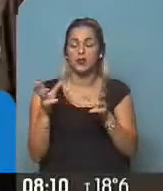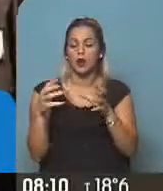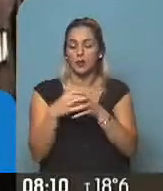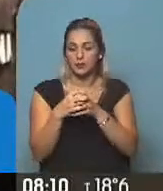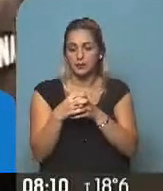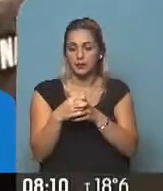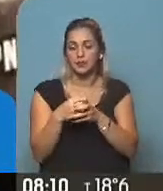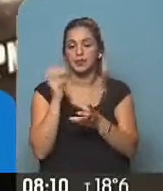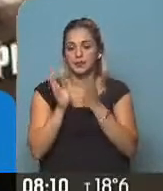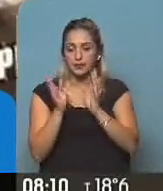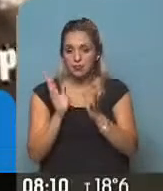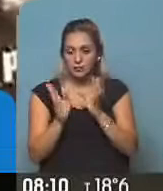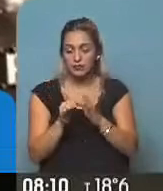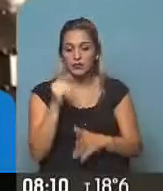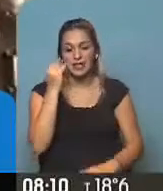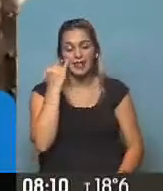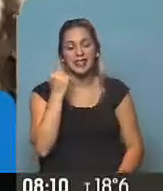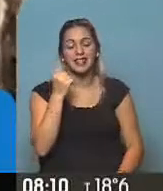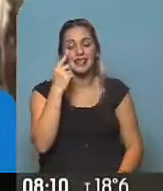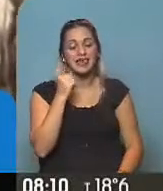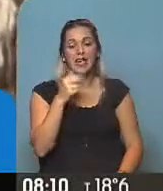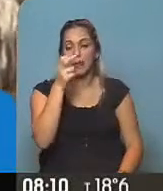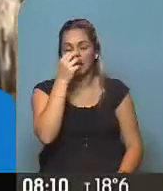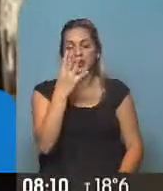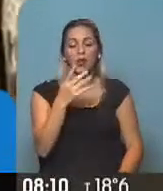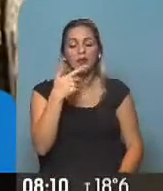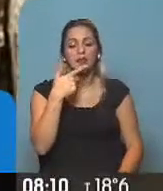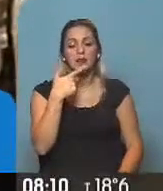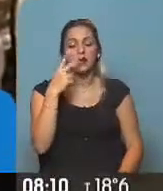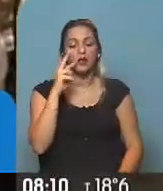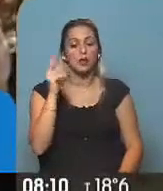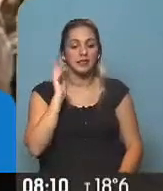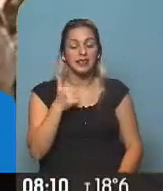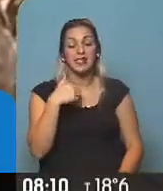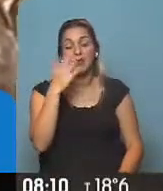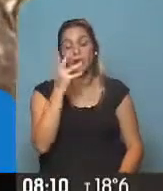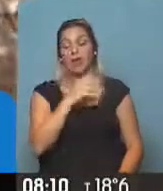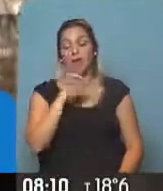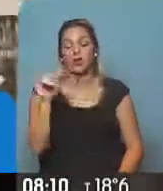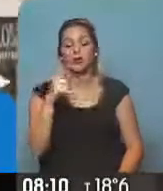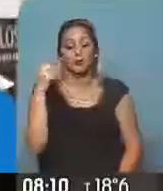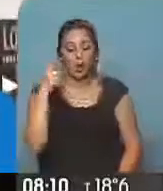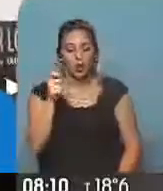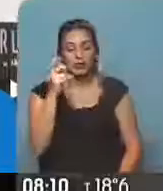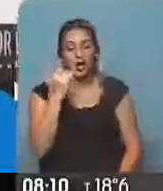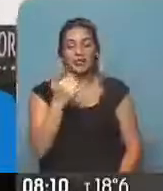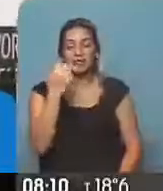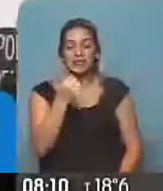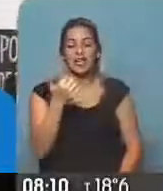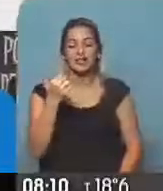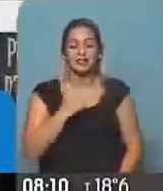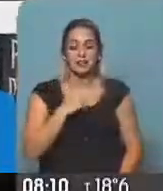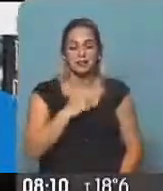fueron torturados el 24 de septiembre de 2016 y lograron llevar la causa a juicio, por lo que hay seis prefectos procesados con